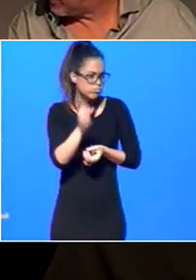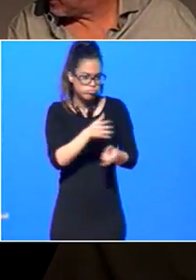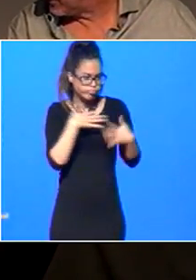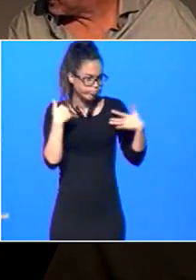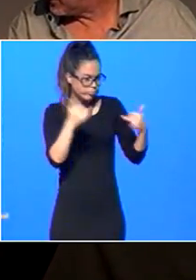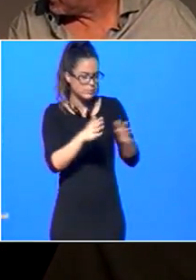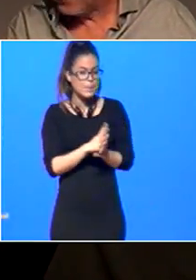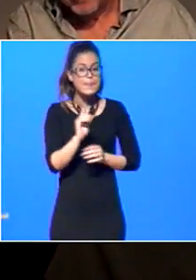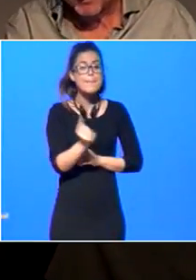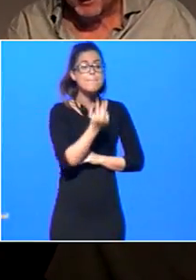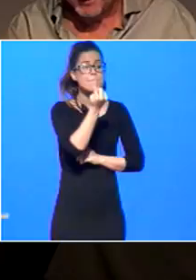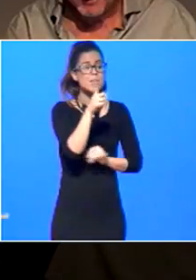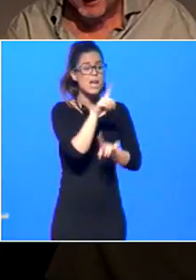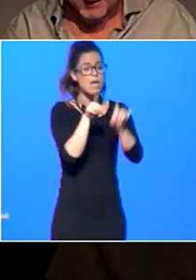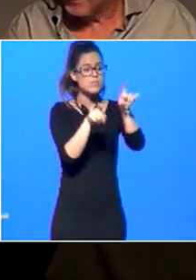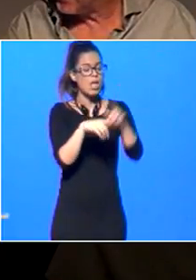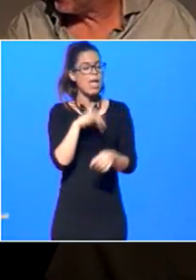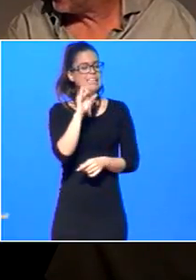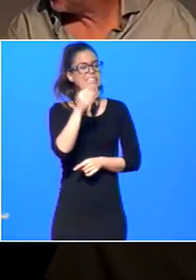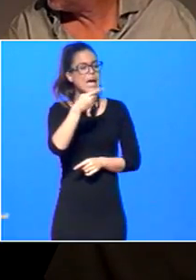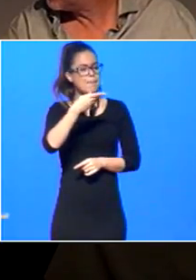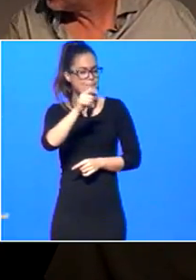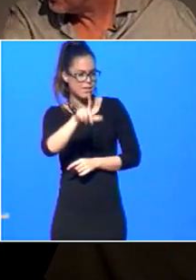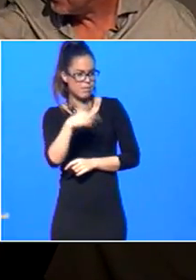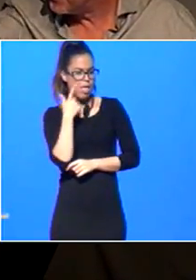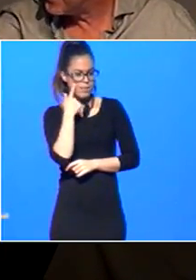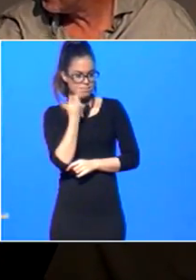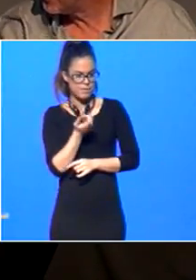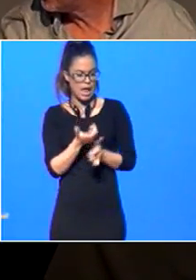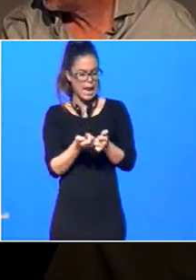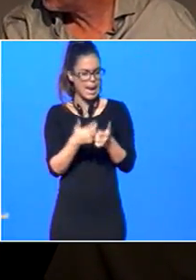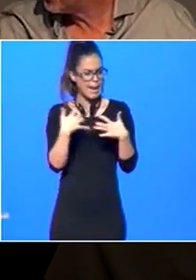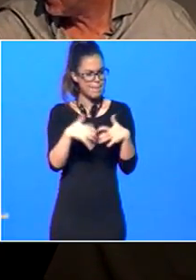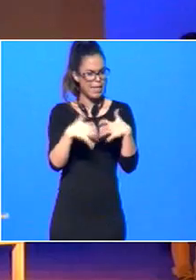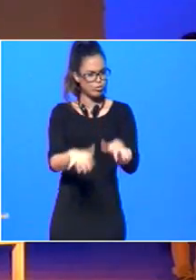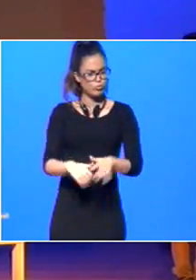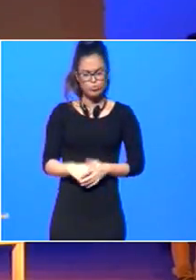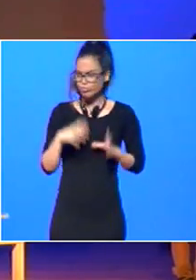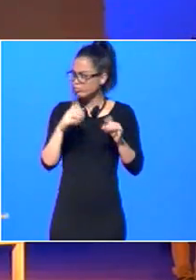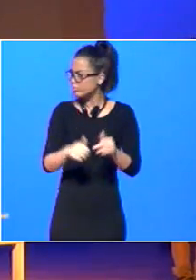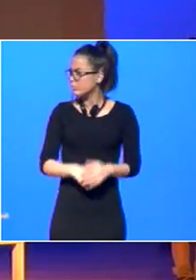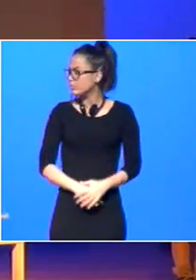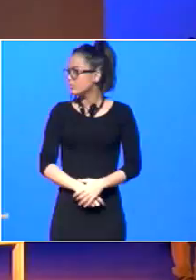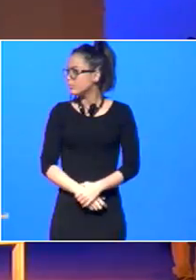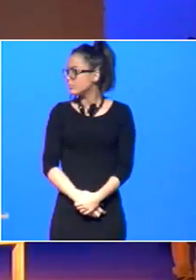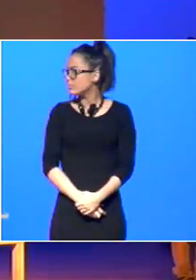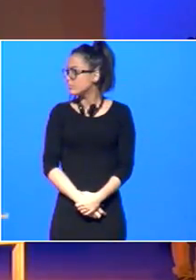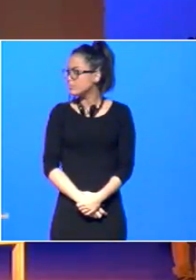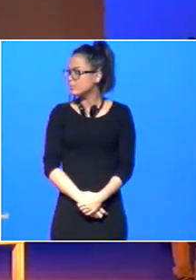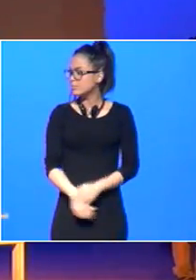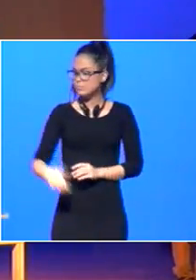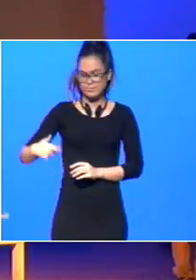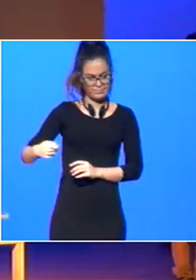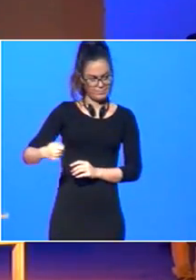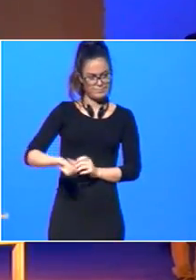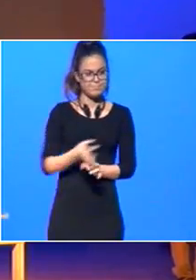la primera pregunta. Isabel, dale ahí al aparato para pasar la diapositiva. Eso es.